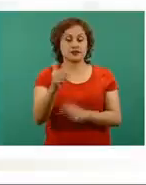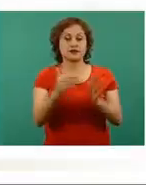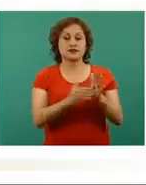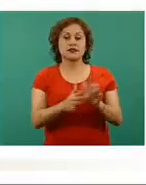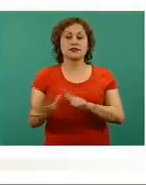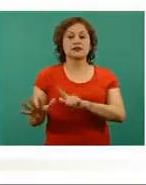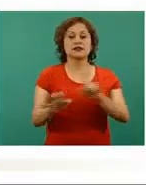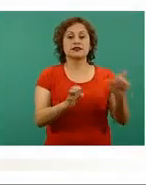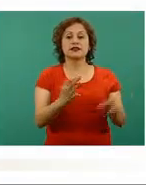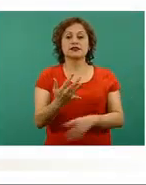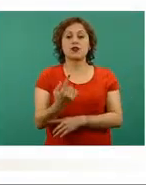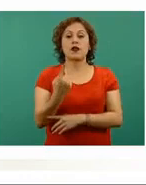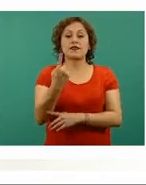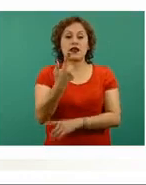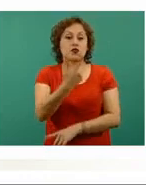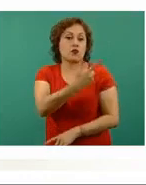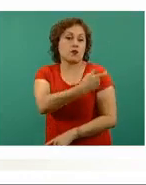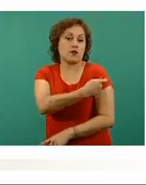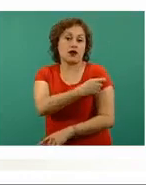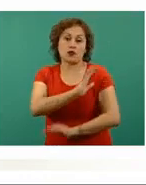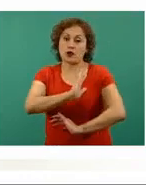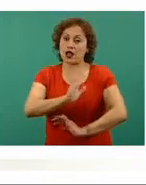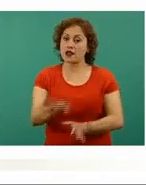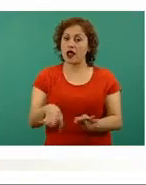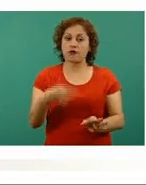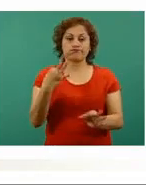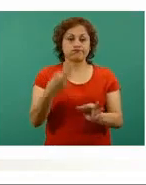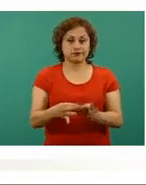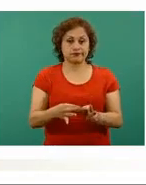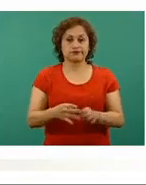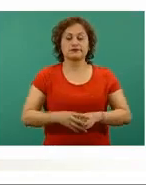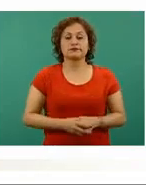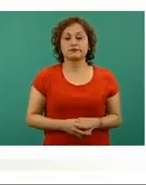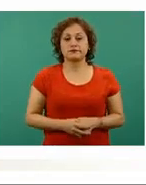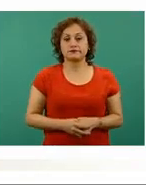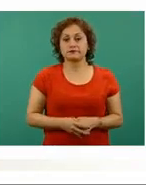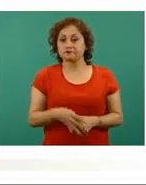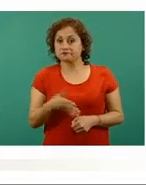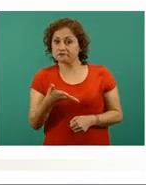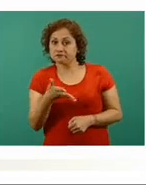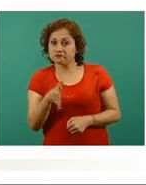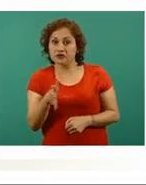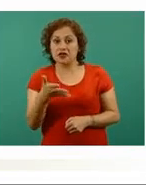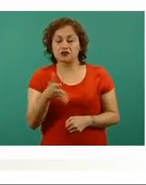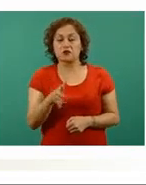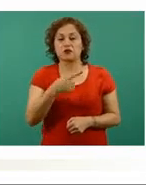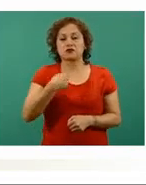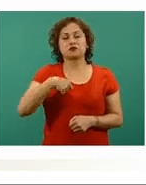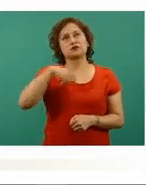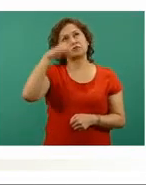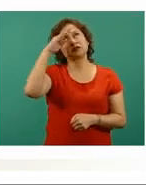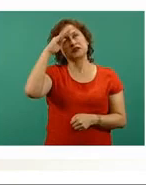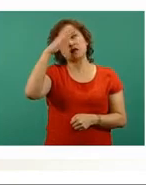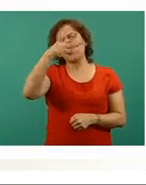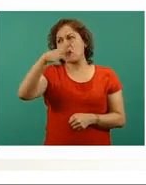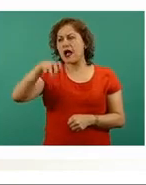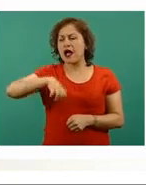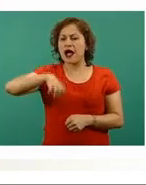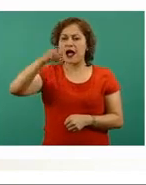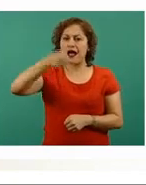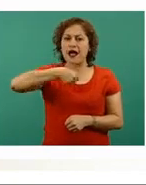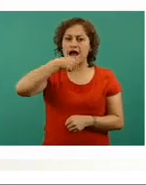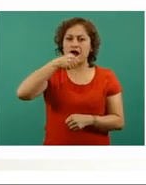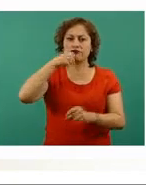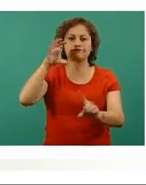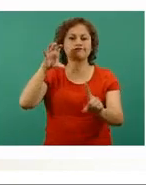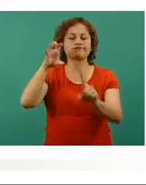5.186.751 dosis aplicadas. Esto es la tercera parte de la meta de adultos mayores. Como solo estamos